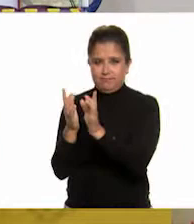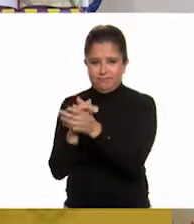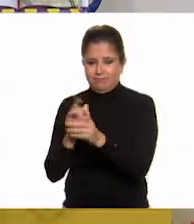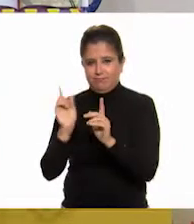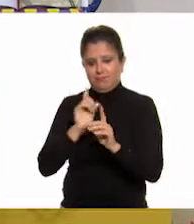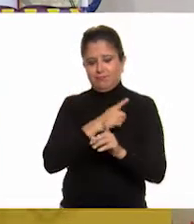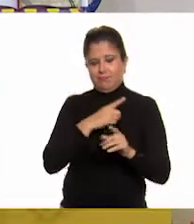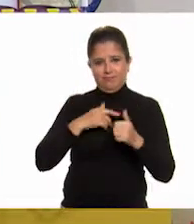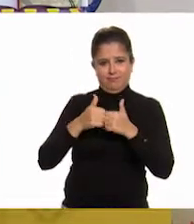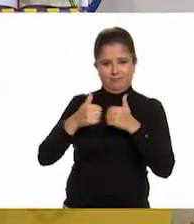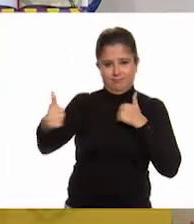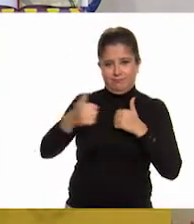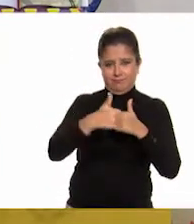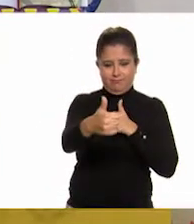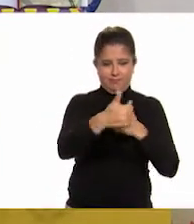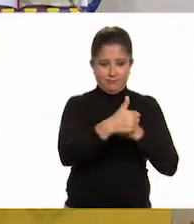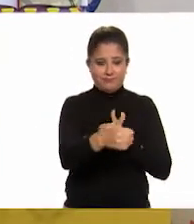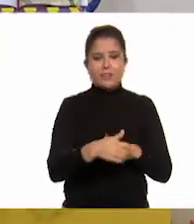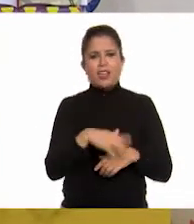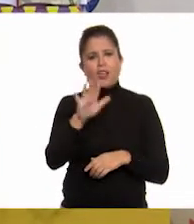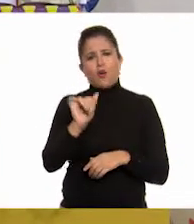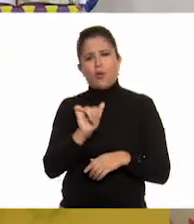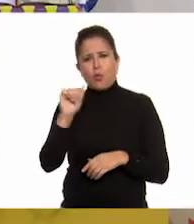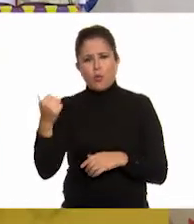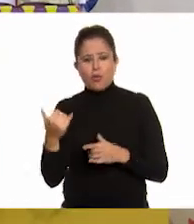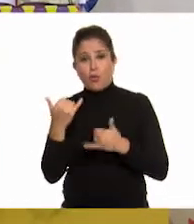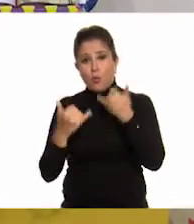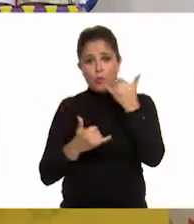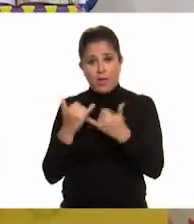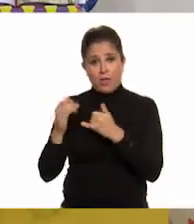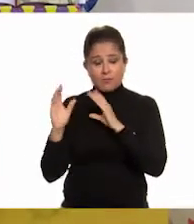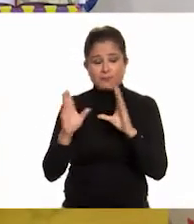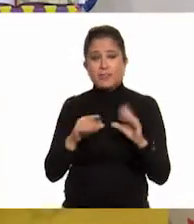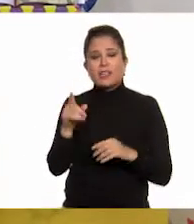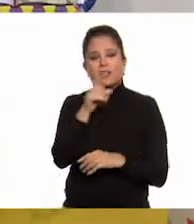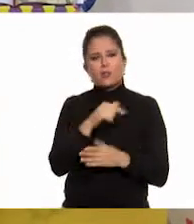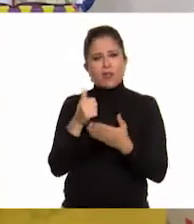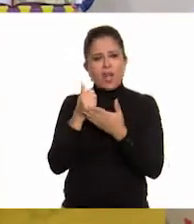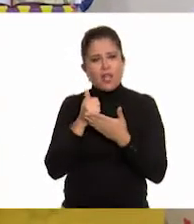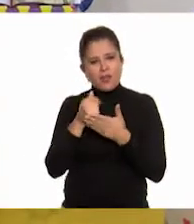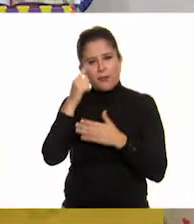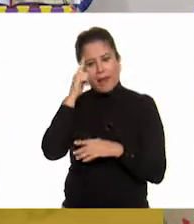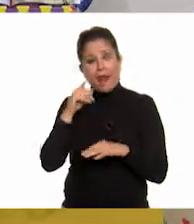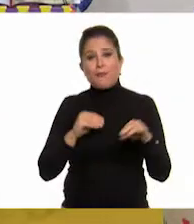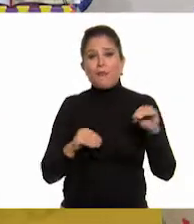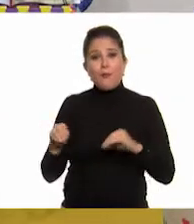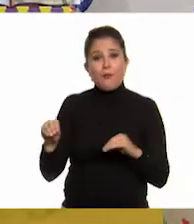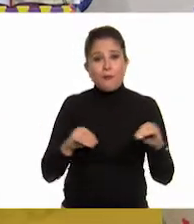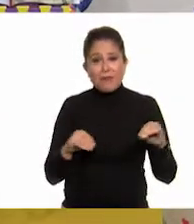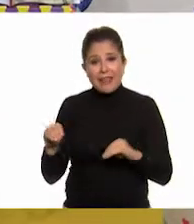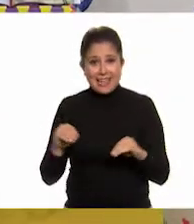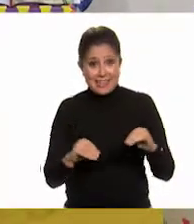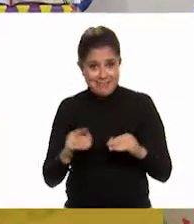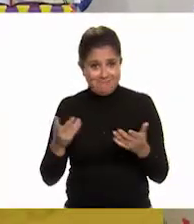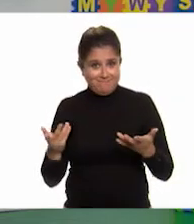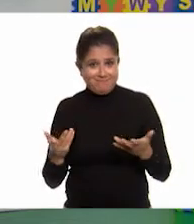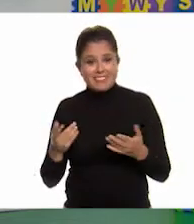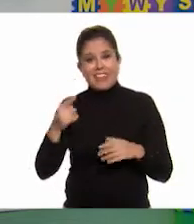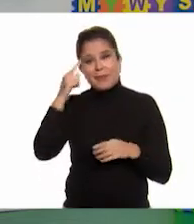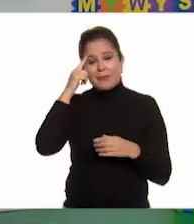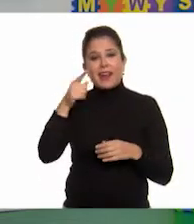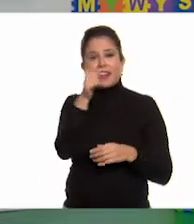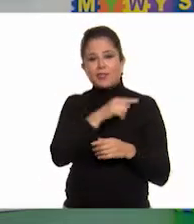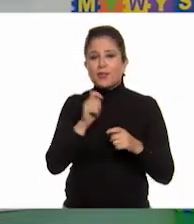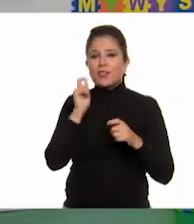claro. Oye, otra ventaja de este tipo de juegos es que nos ayuda a movernos, claro, ¿verdad? A